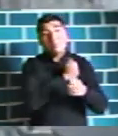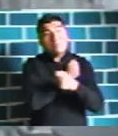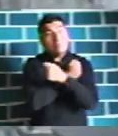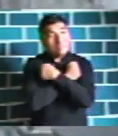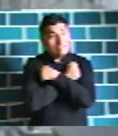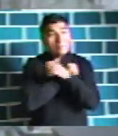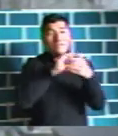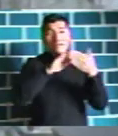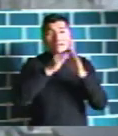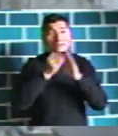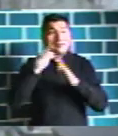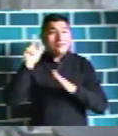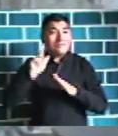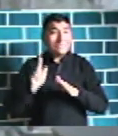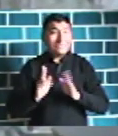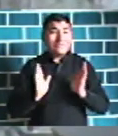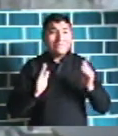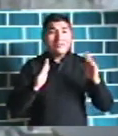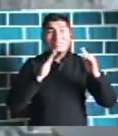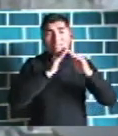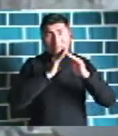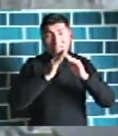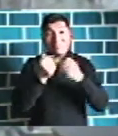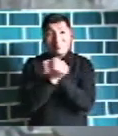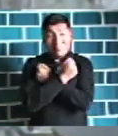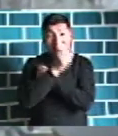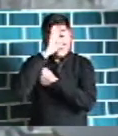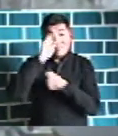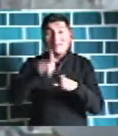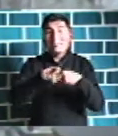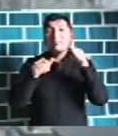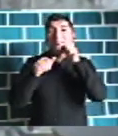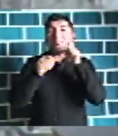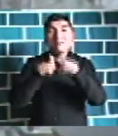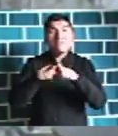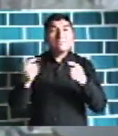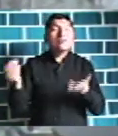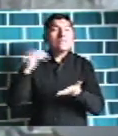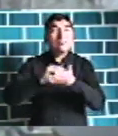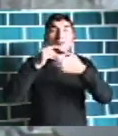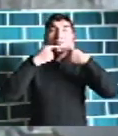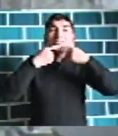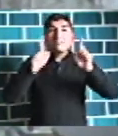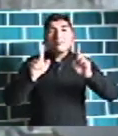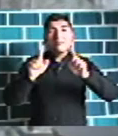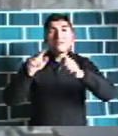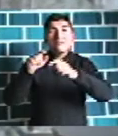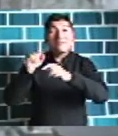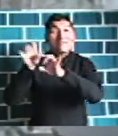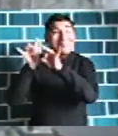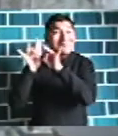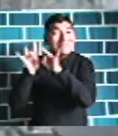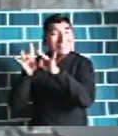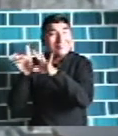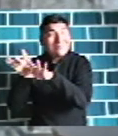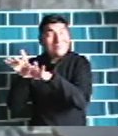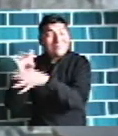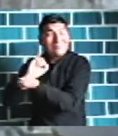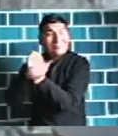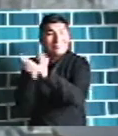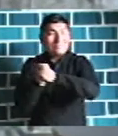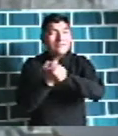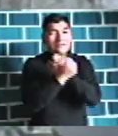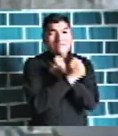ciudad de la paz queridos hermanos vuelvo a repetir les pasemos del odio al